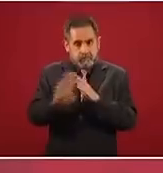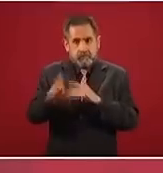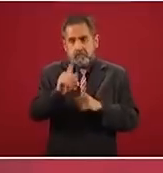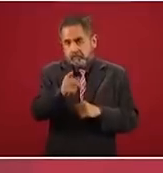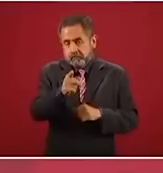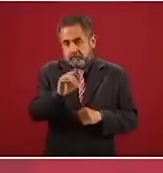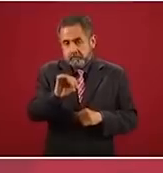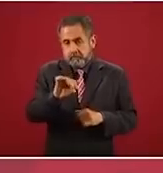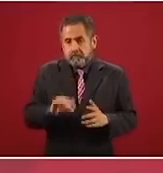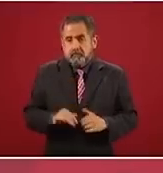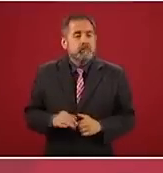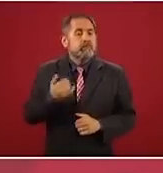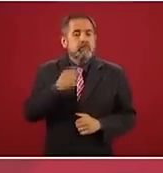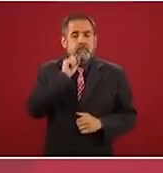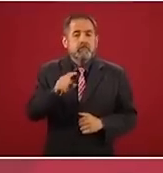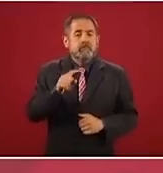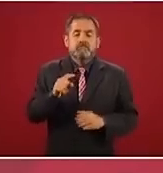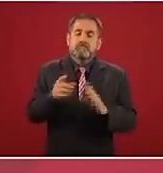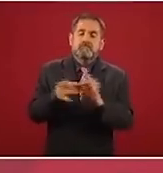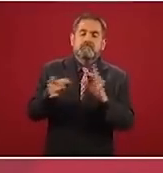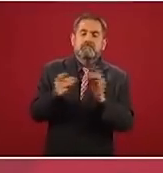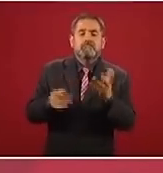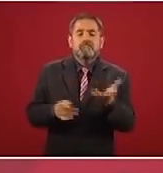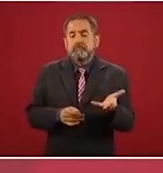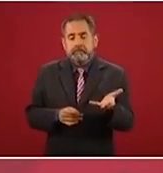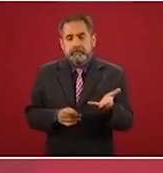y vamos también